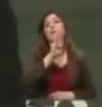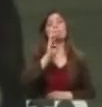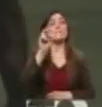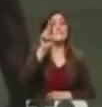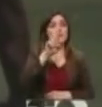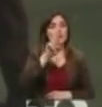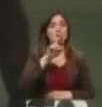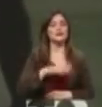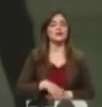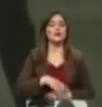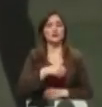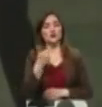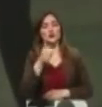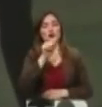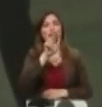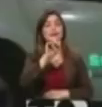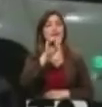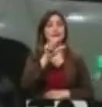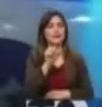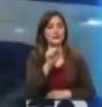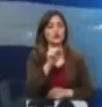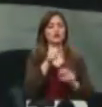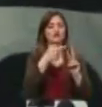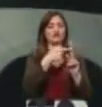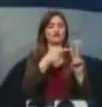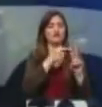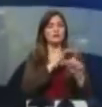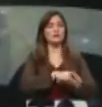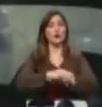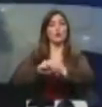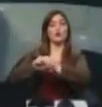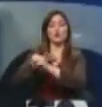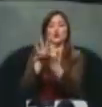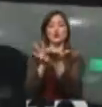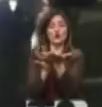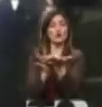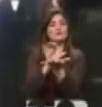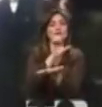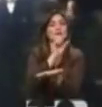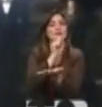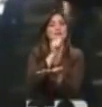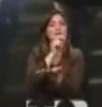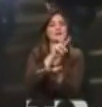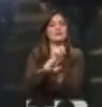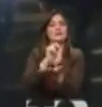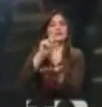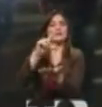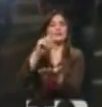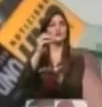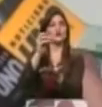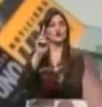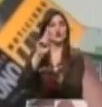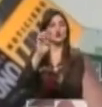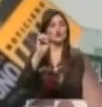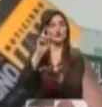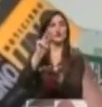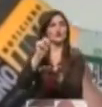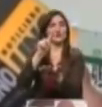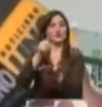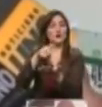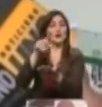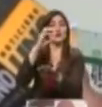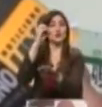Curandero, y Aris Caicedo, alias Cholo, quienes fueron detenidos en el cantón San Lorenzo, en la provincia de Esmeraldas. Los